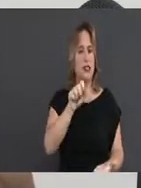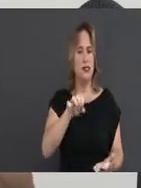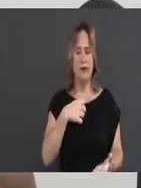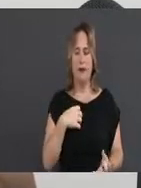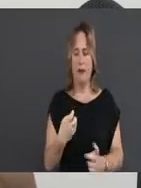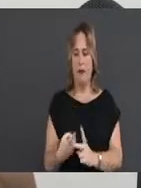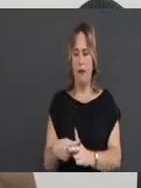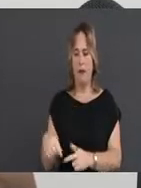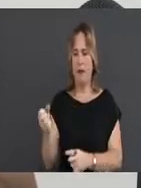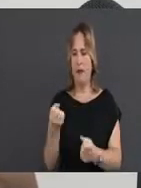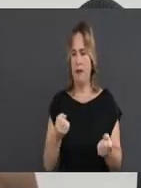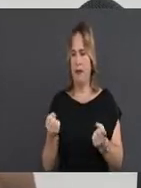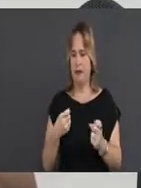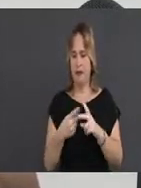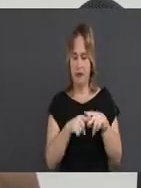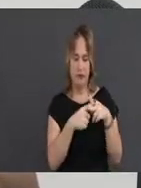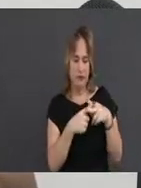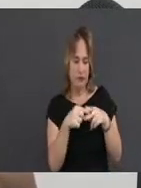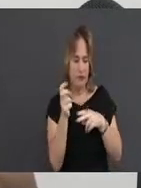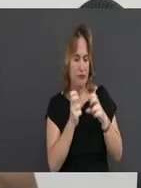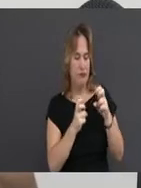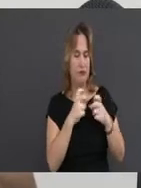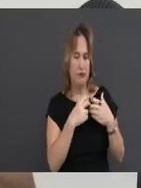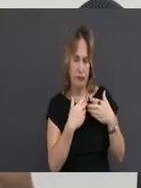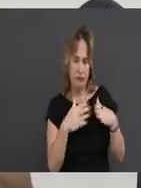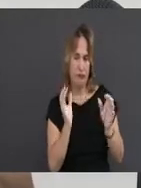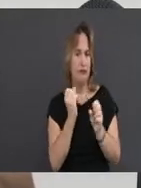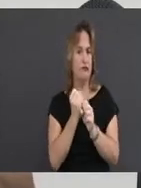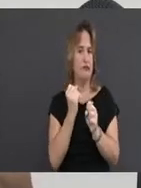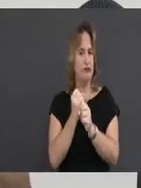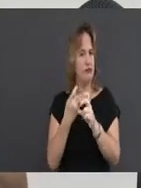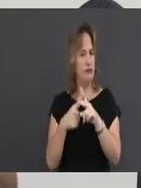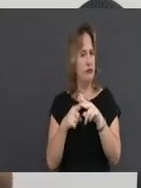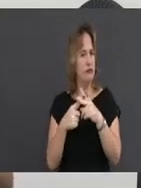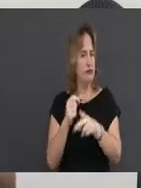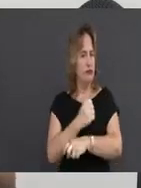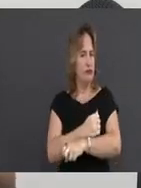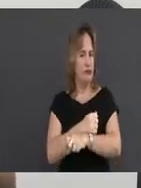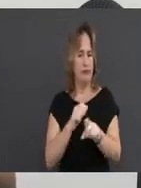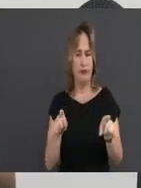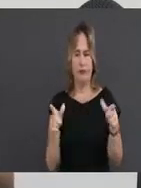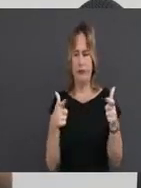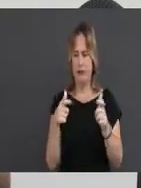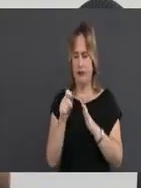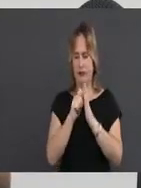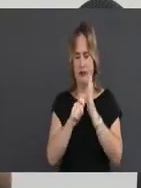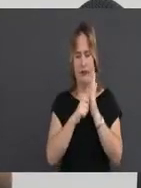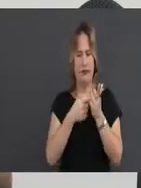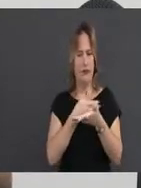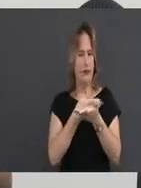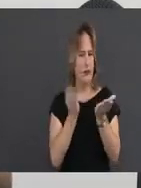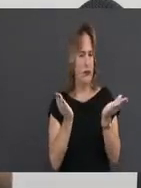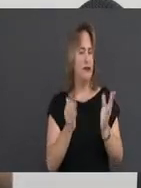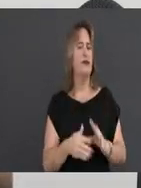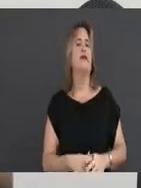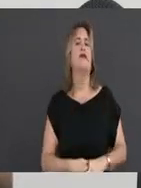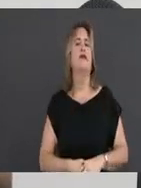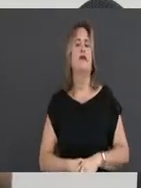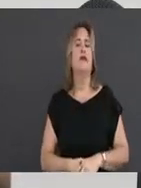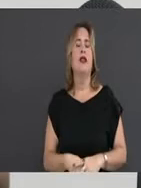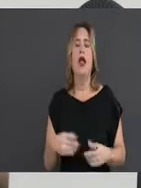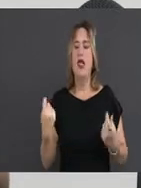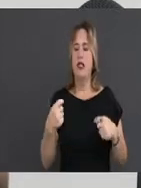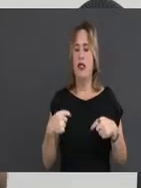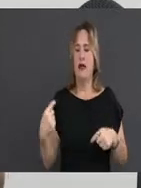el parque de transporte un coeficiente de disponibilidad técnica que dé respuesta al cumplimiento de los planes de distribución diario, que